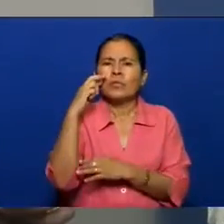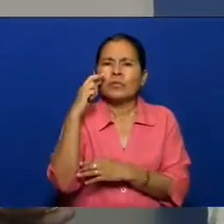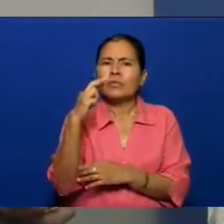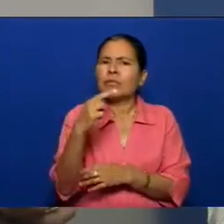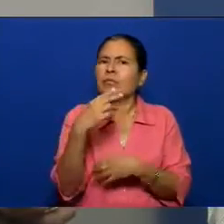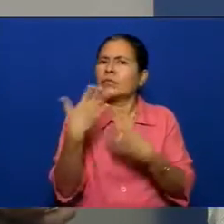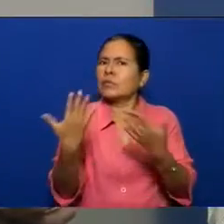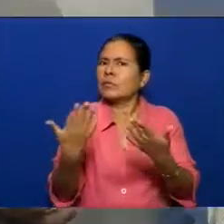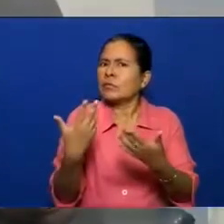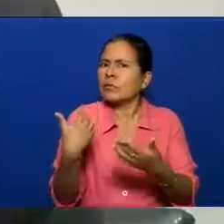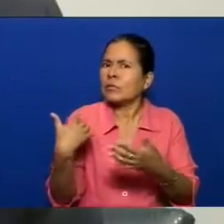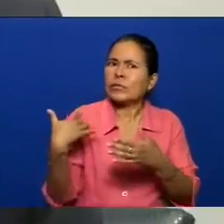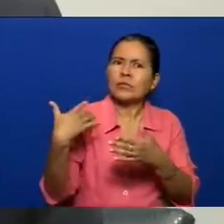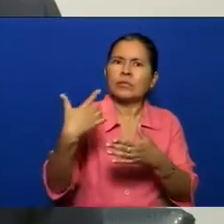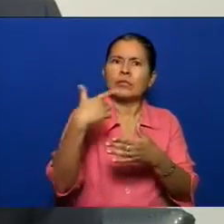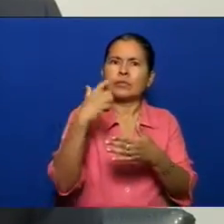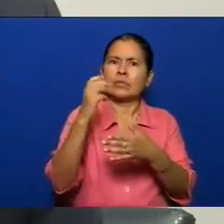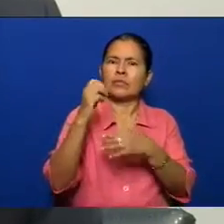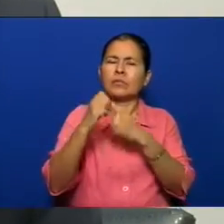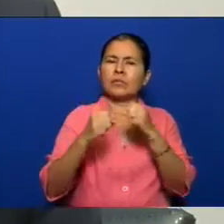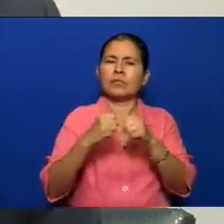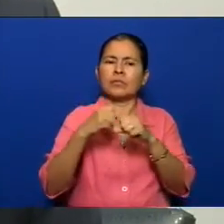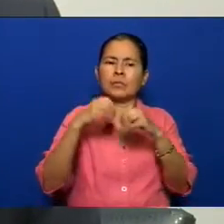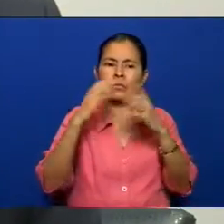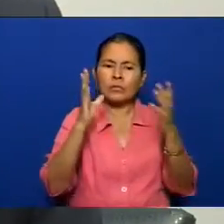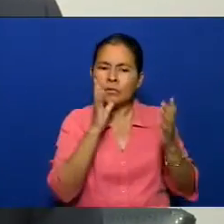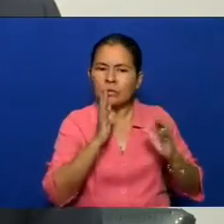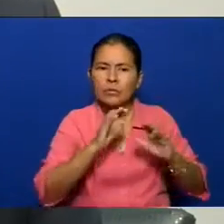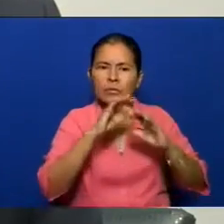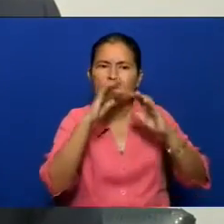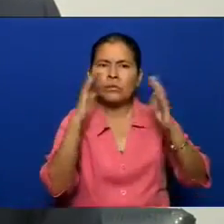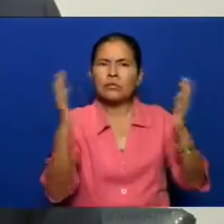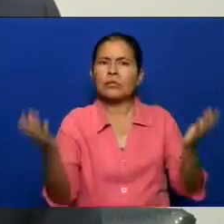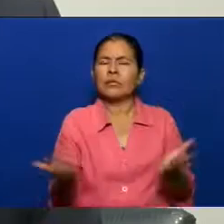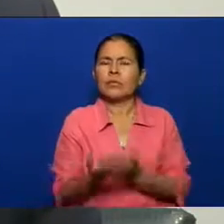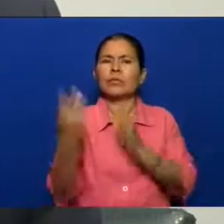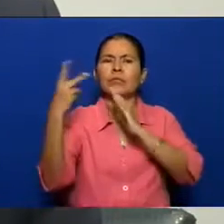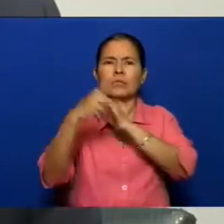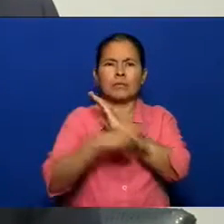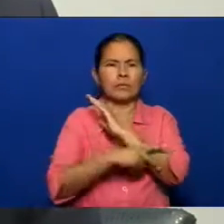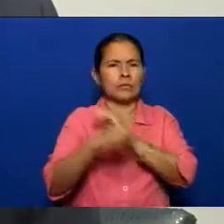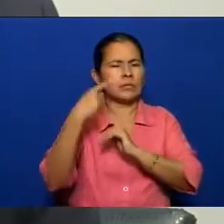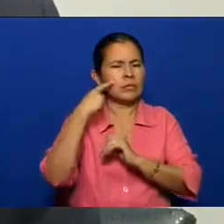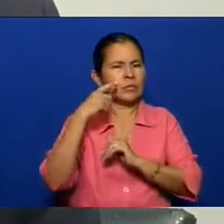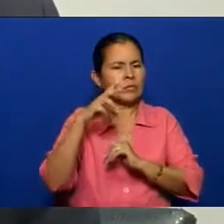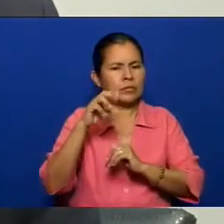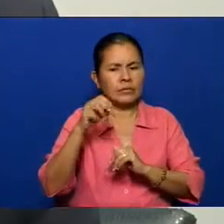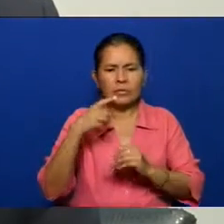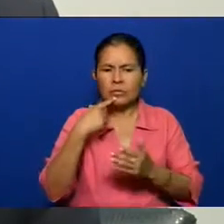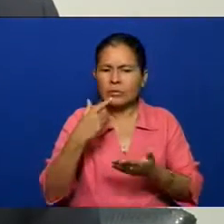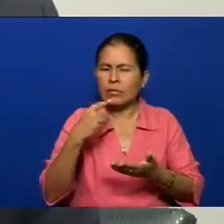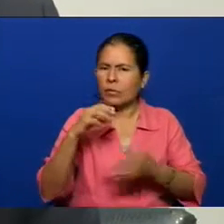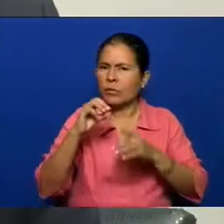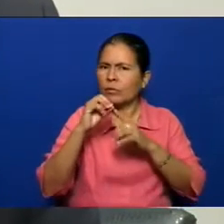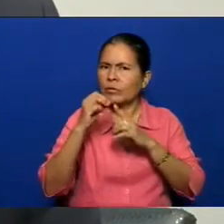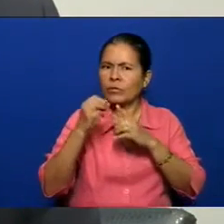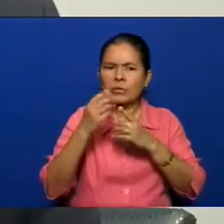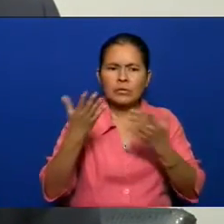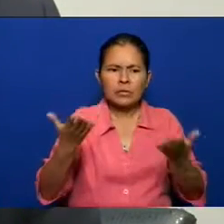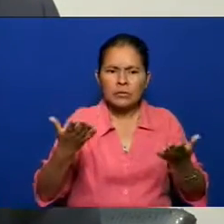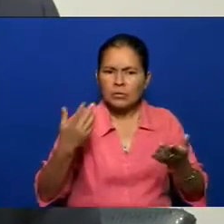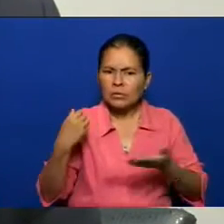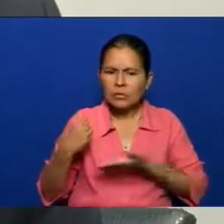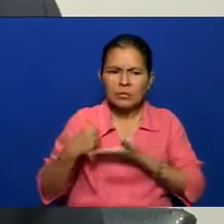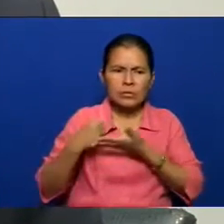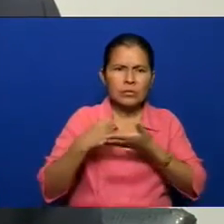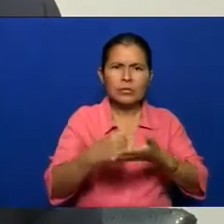en los próximos 70 años, habremos hecho nuestro trabajo bien. Los países no requieren de organismos de cooperación porque hay